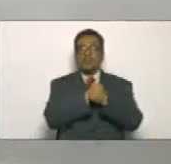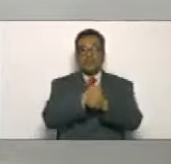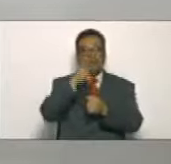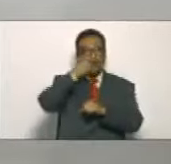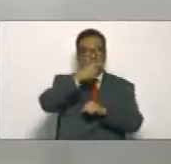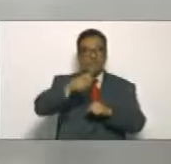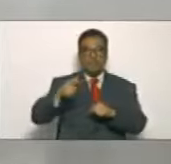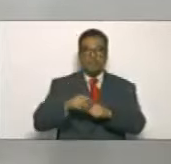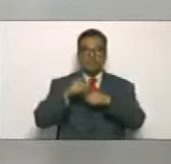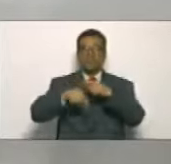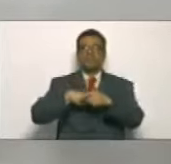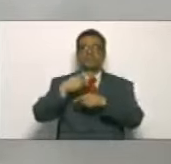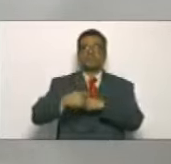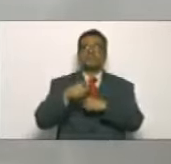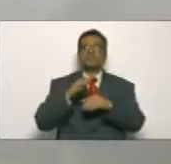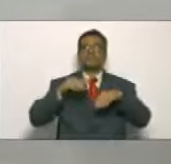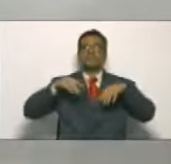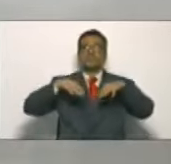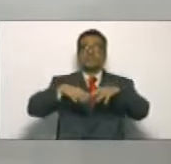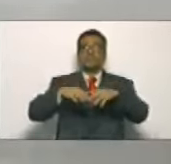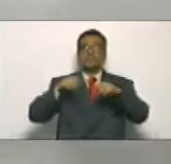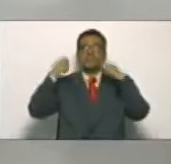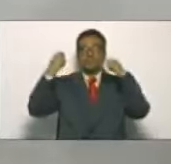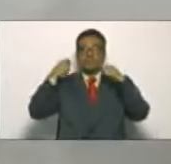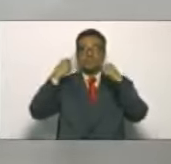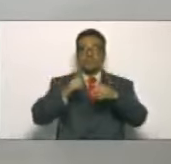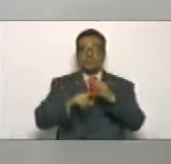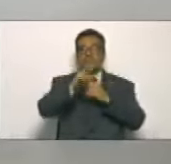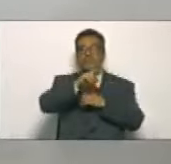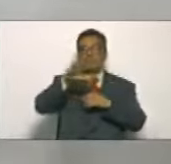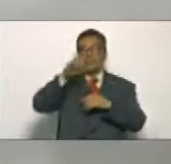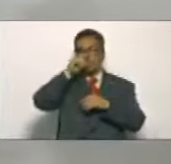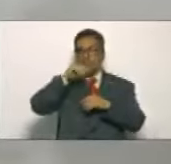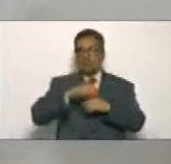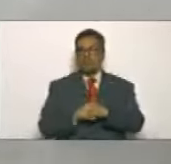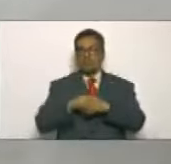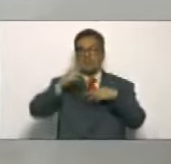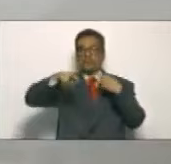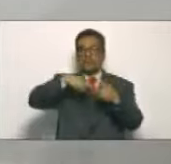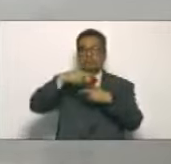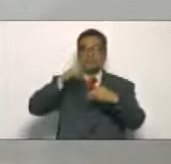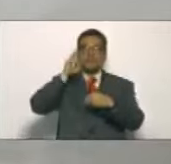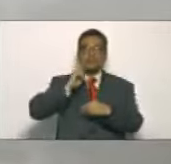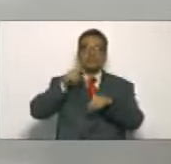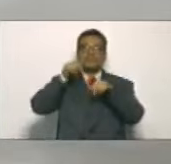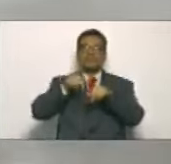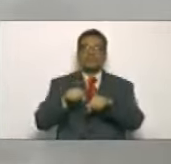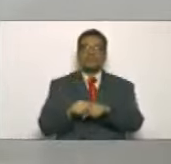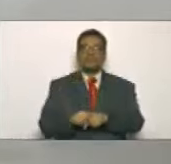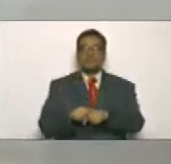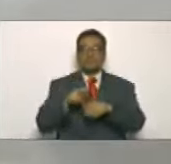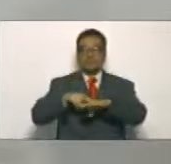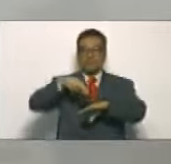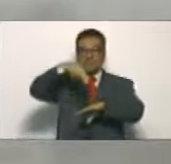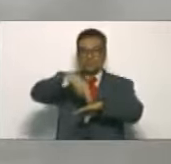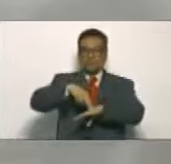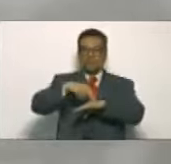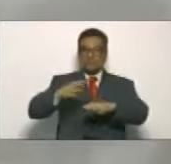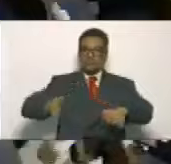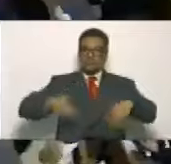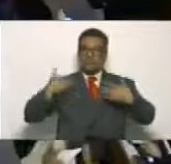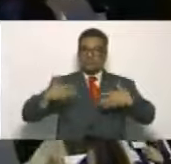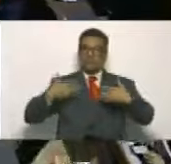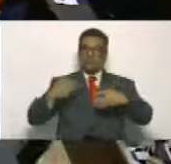pueblo, mañana salimos a celebrar los 25 años de la Revolución Bolivariana, de pies, con